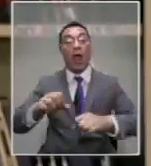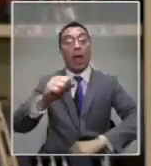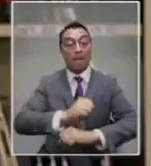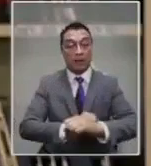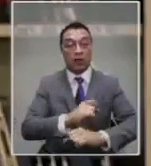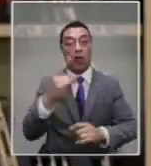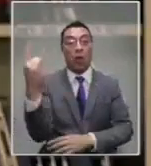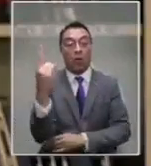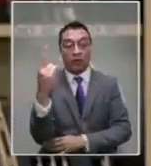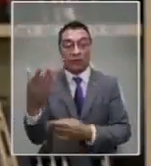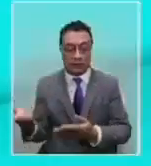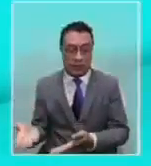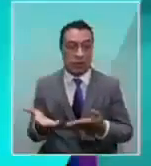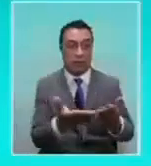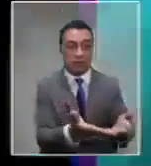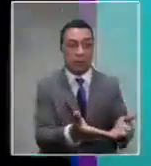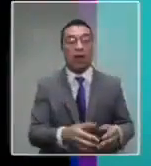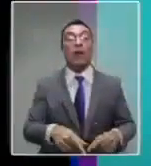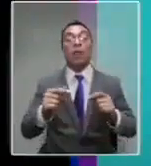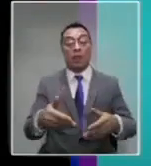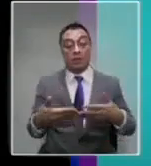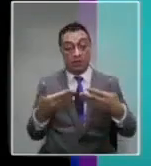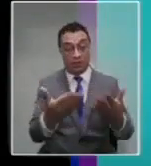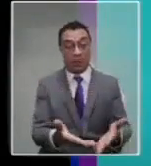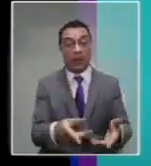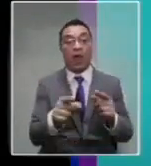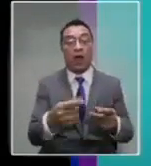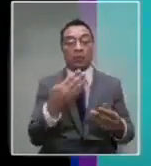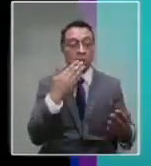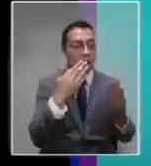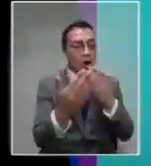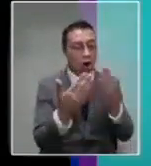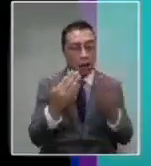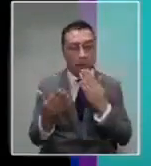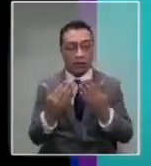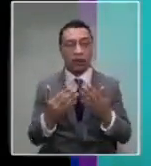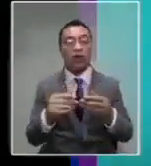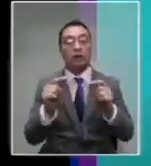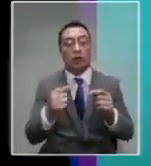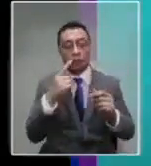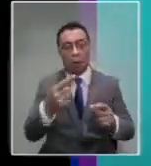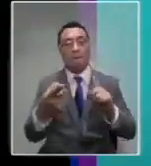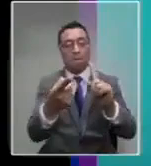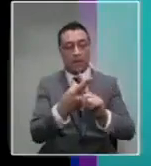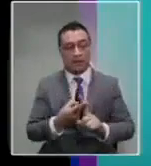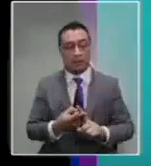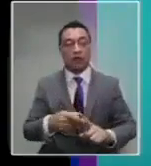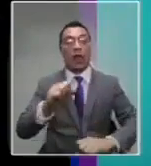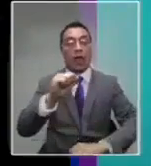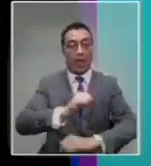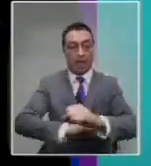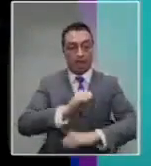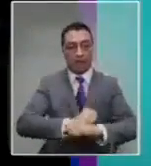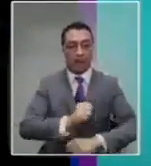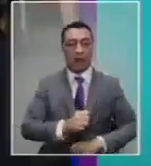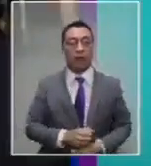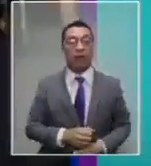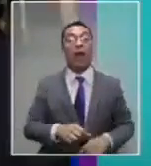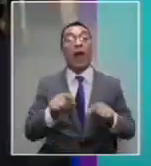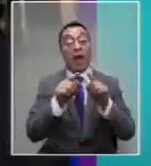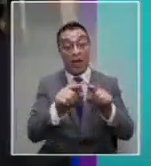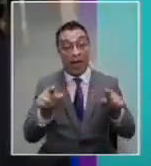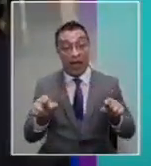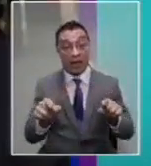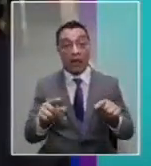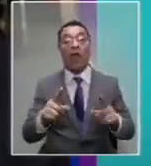los empresarios a la universidad, generamos instancias de conversación, instancias de participación con los empresarios, pero